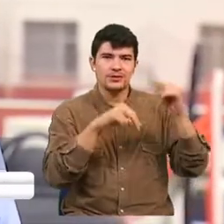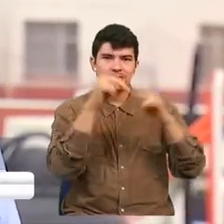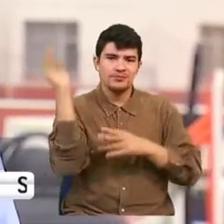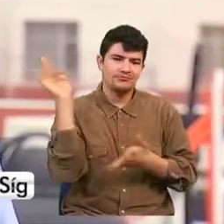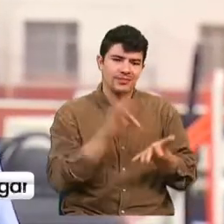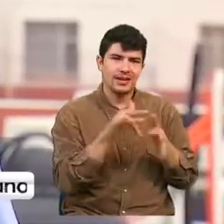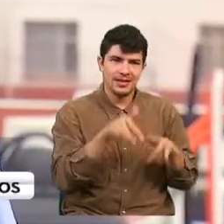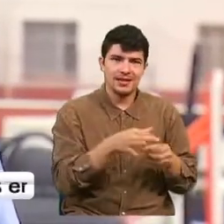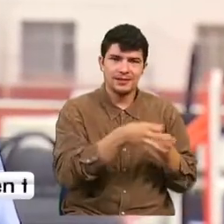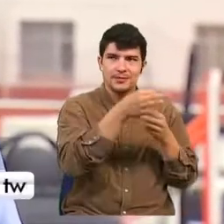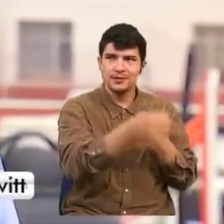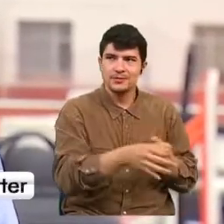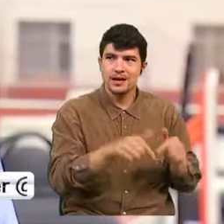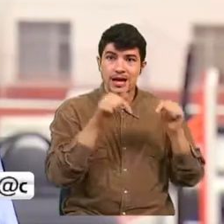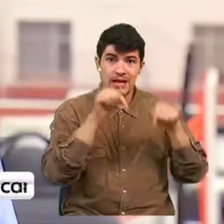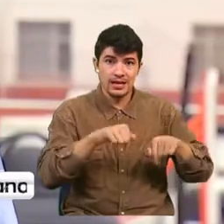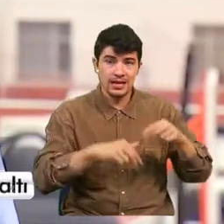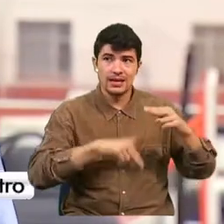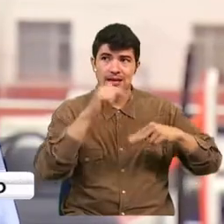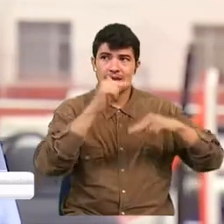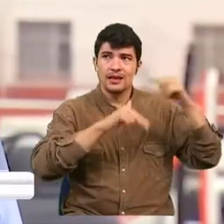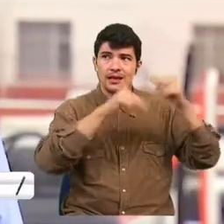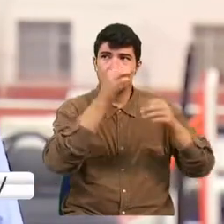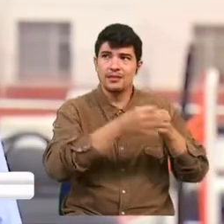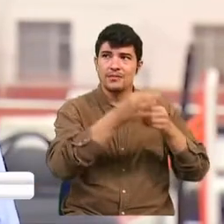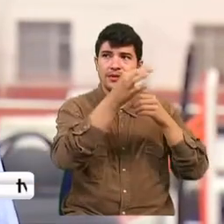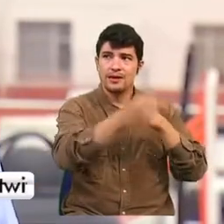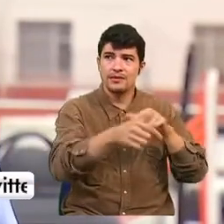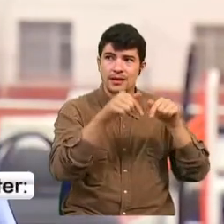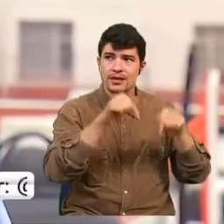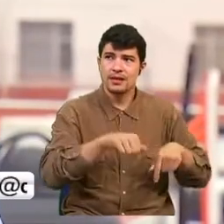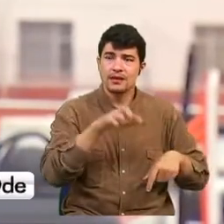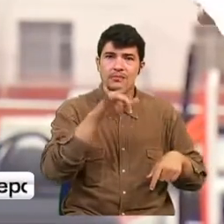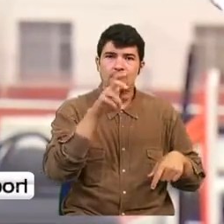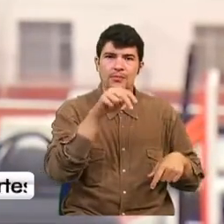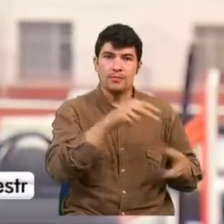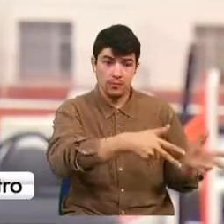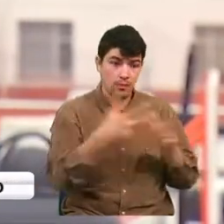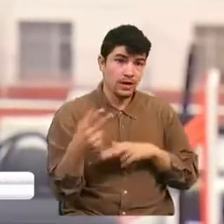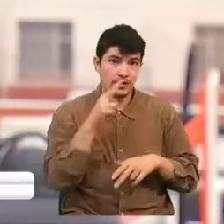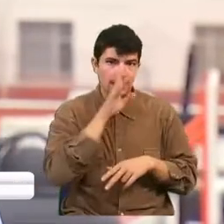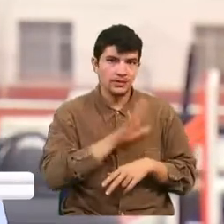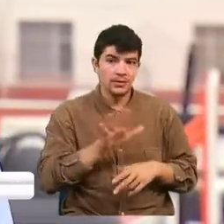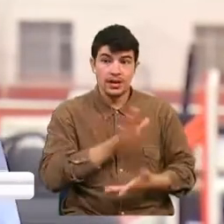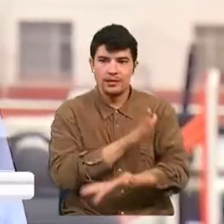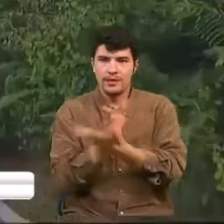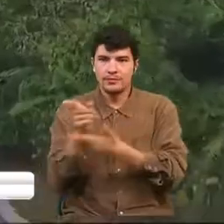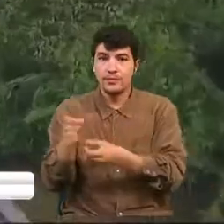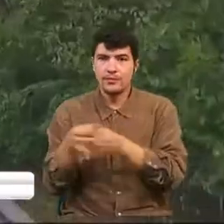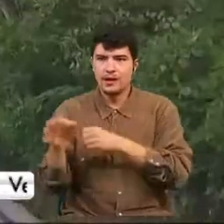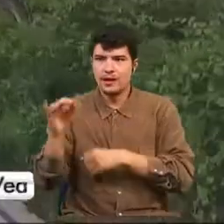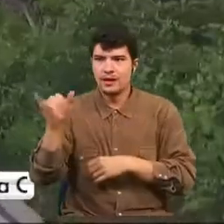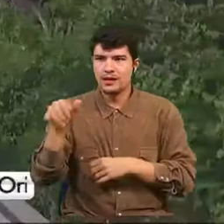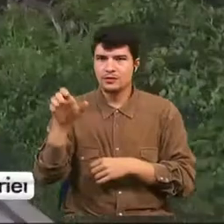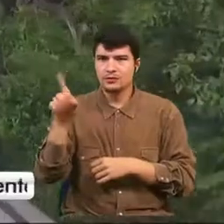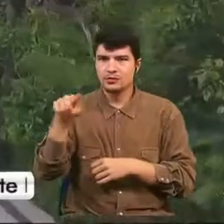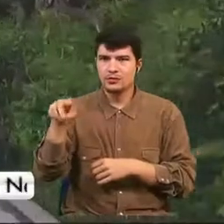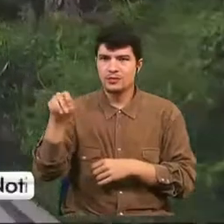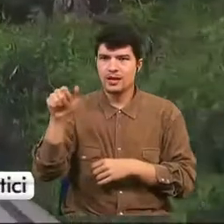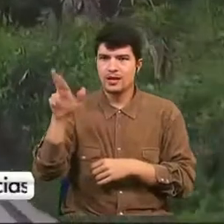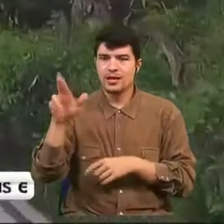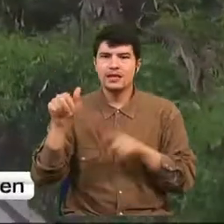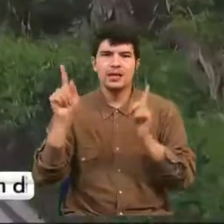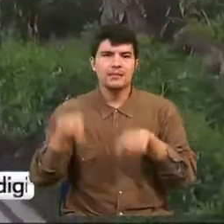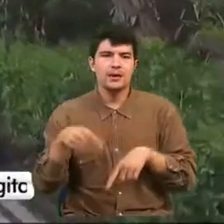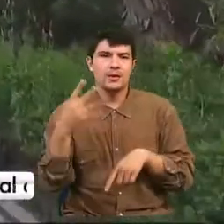nuestro municipio. Esta pavimentación desde el municipio de Puente Nacional a Jesús María, pero también los 4 kilómetros